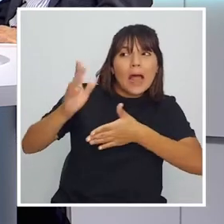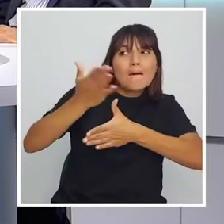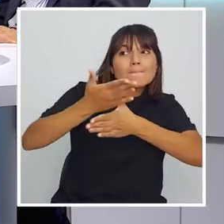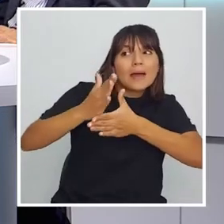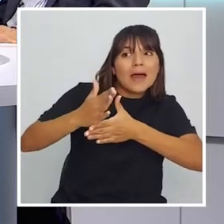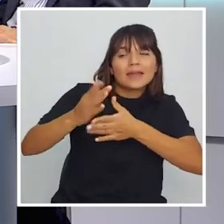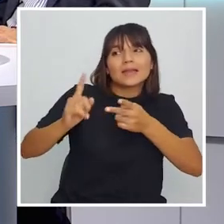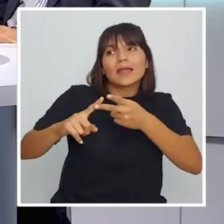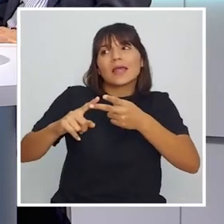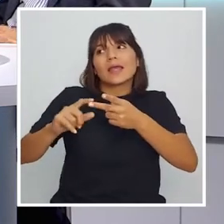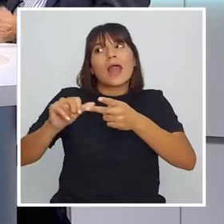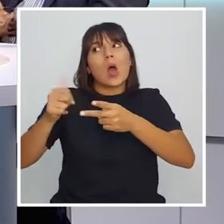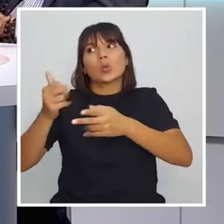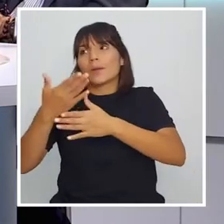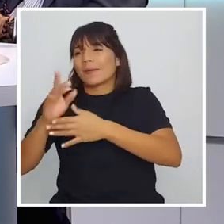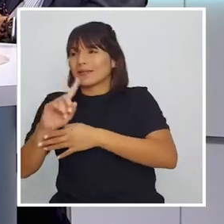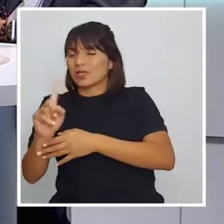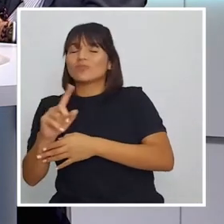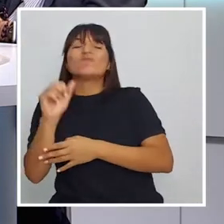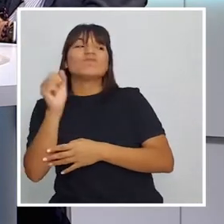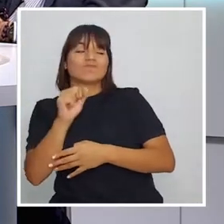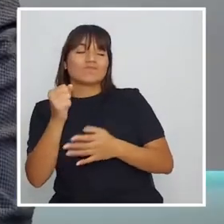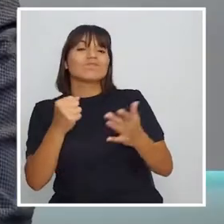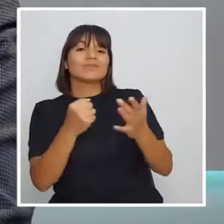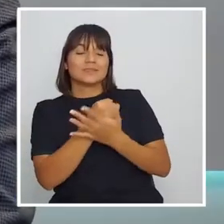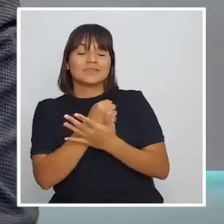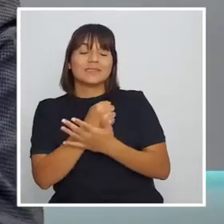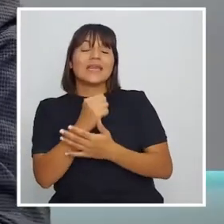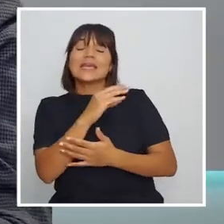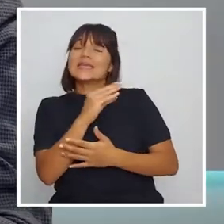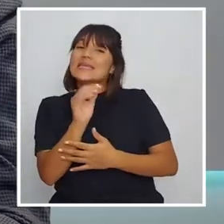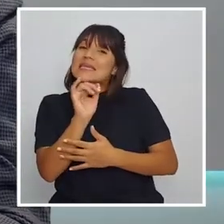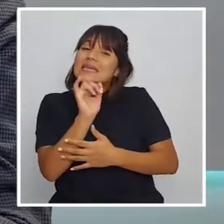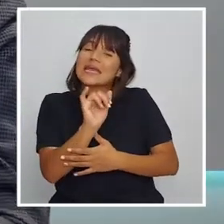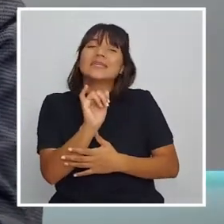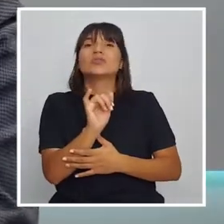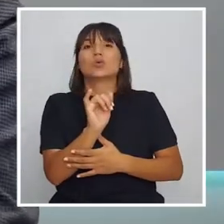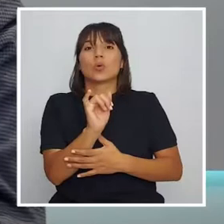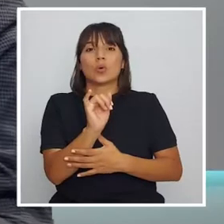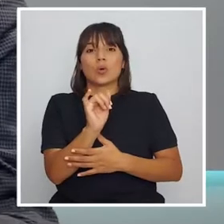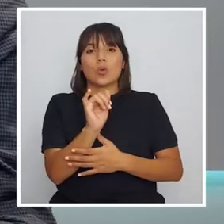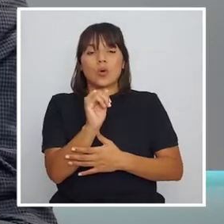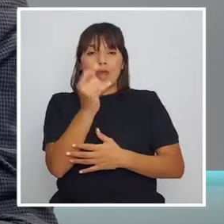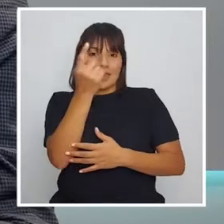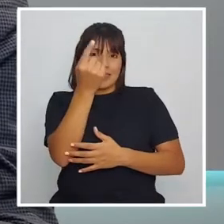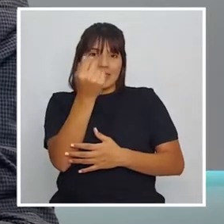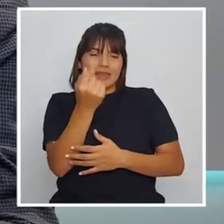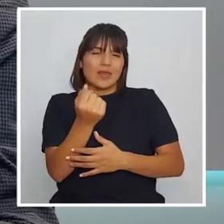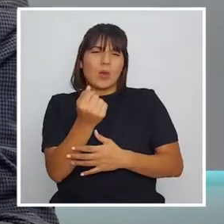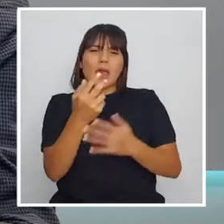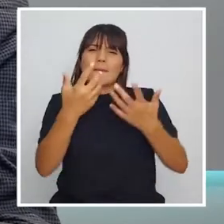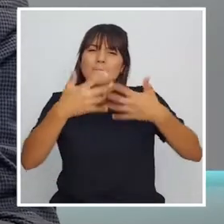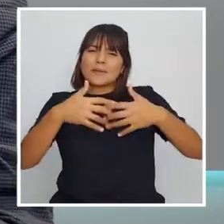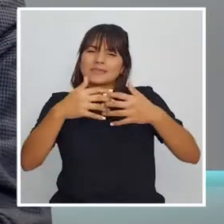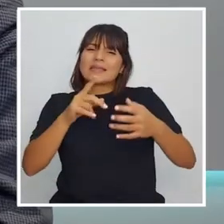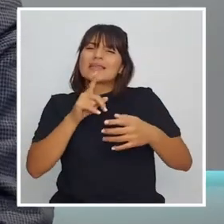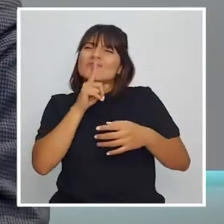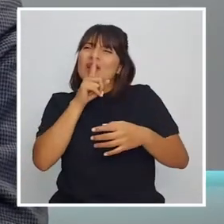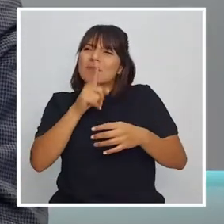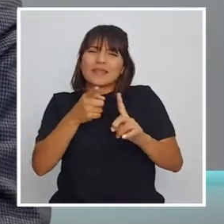sí. Y es una suma de dinero que las empresas en realidad debieran ir provisionando a lo largo del año.